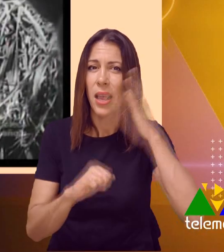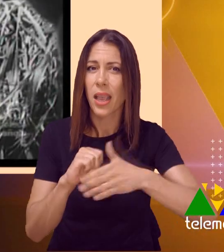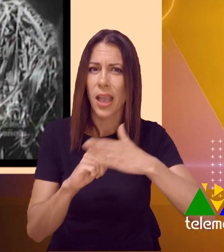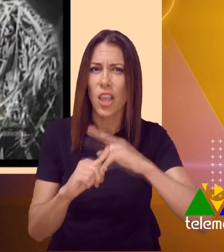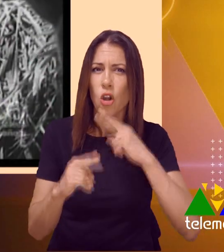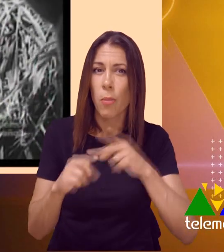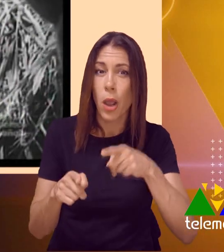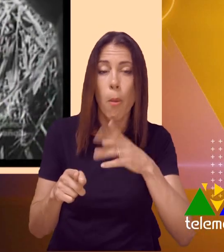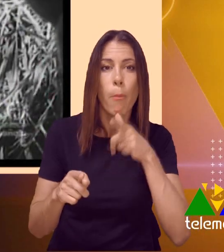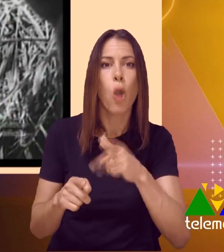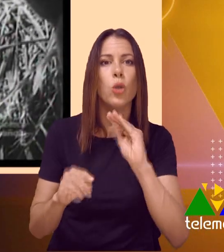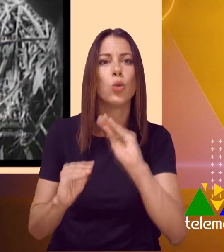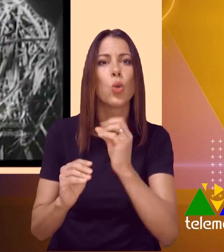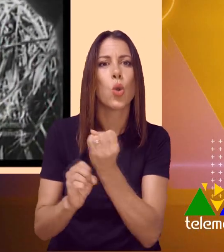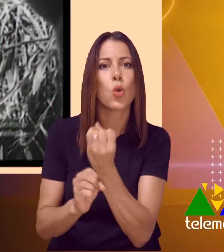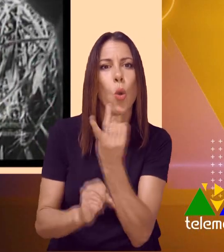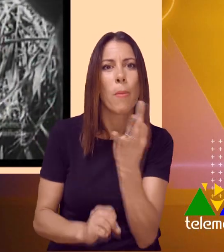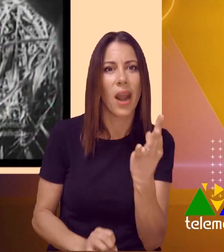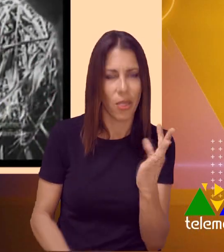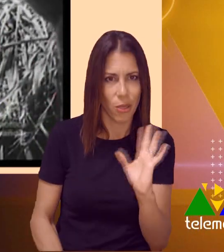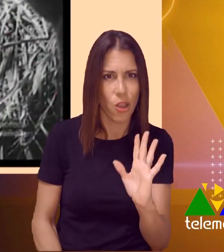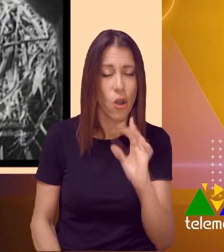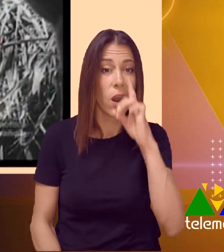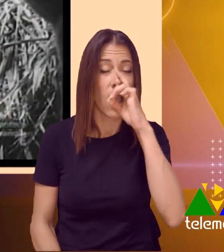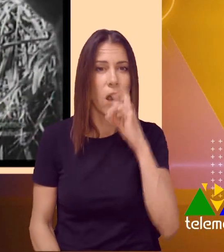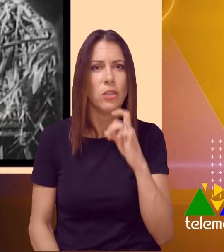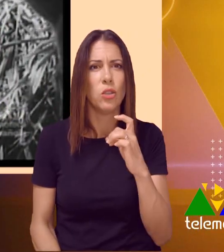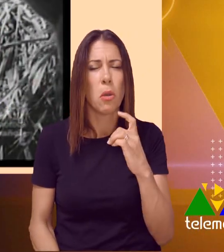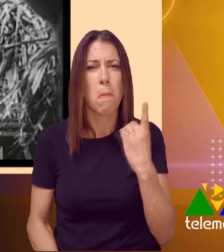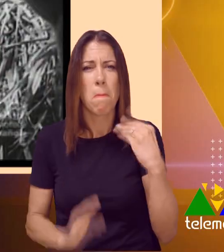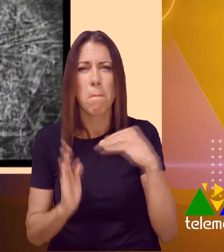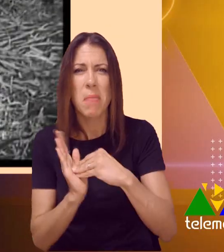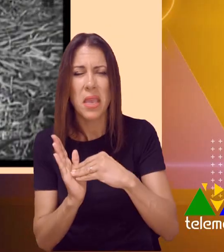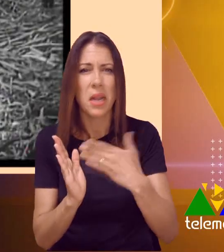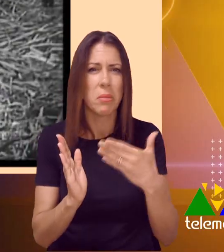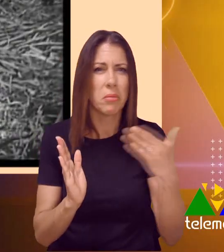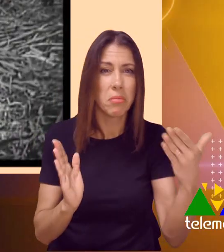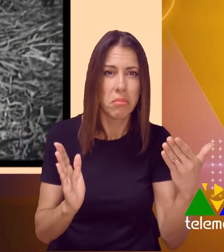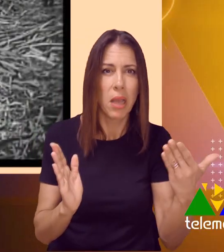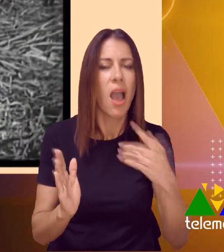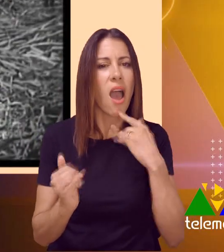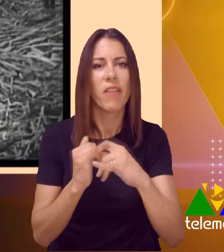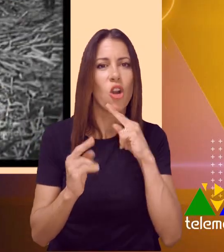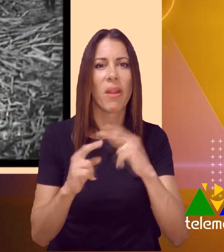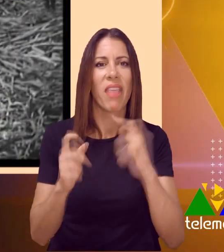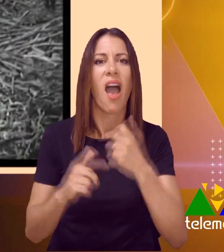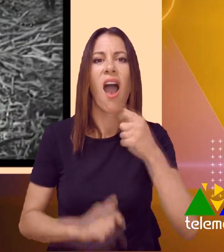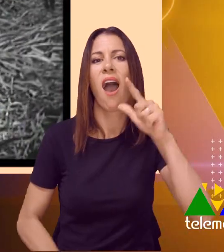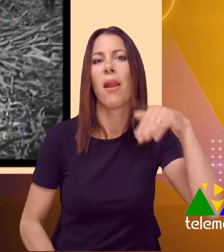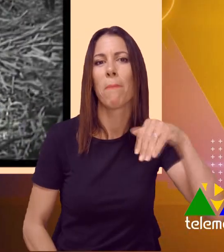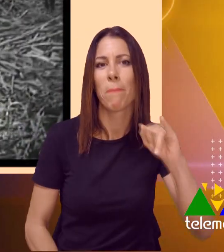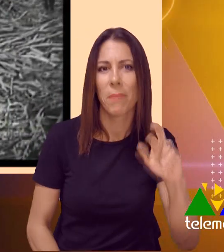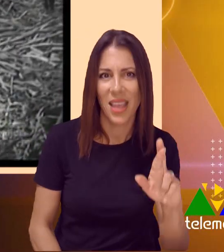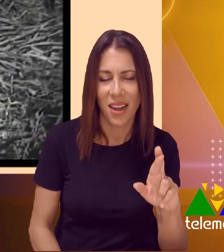la numeración que llevaba, la numeración de la caña, entre el 1000 y el 1000 no sé cuánto, entonces era la del 1000. La del 1000.